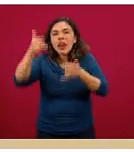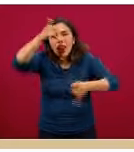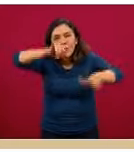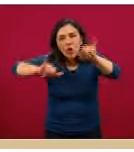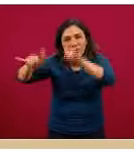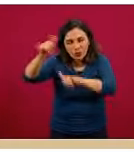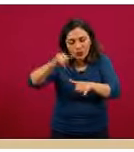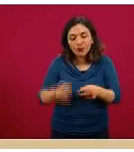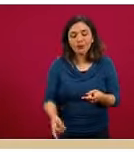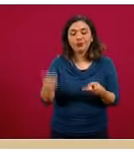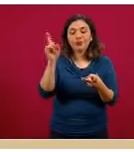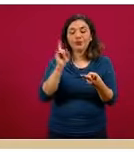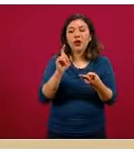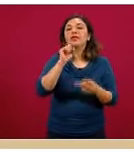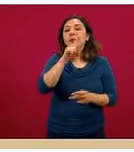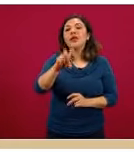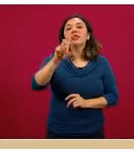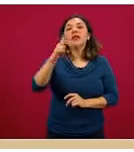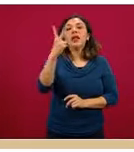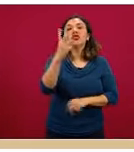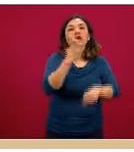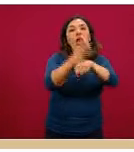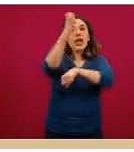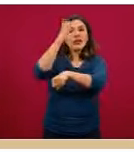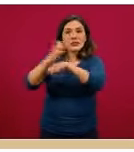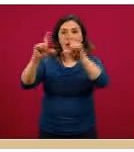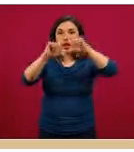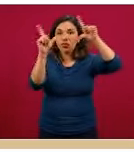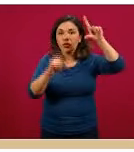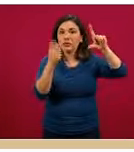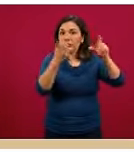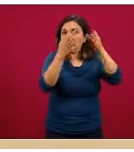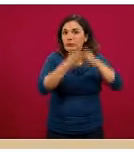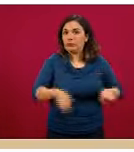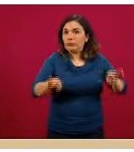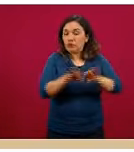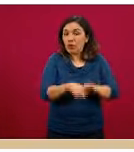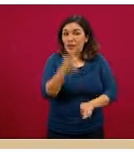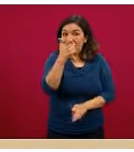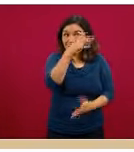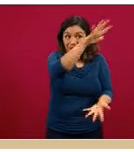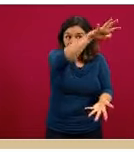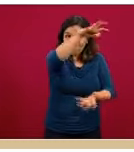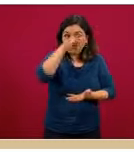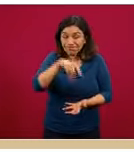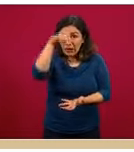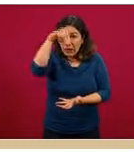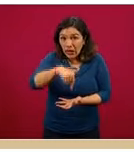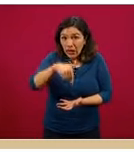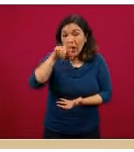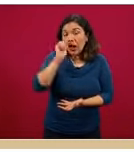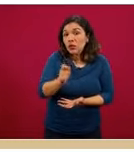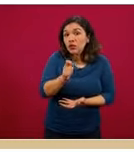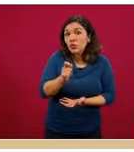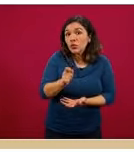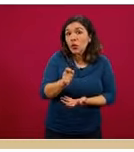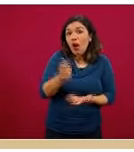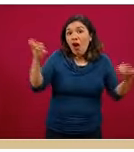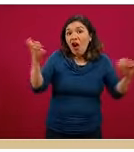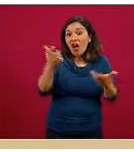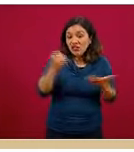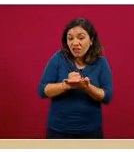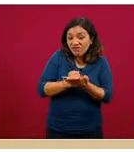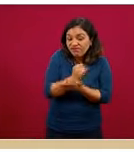laboratorio, y en las 32 entidades federativas. Es muy importante comentar que este recurso no lo